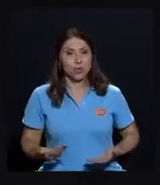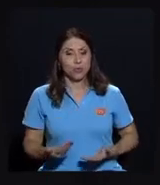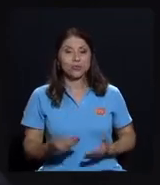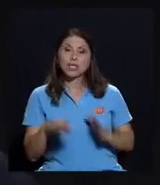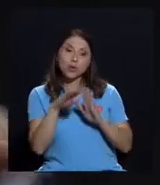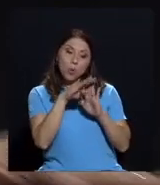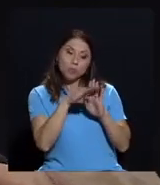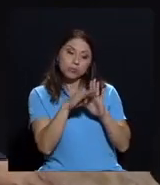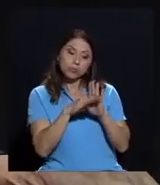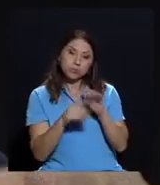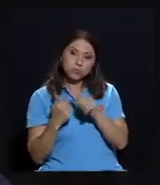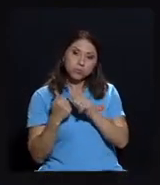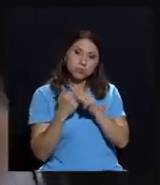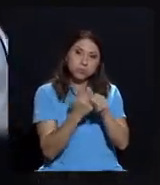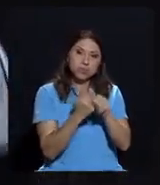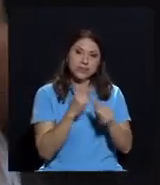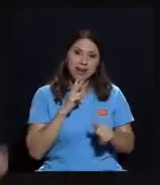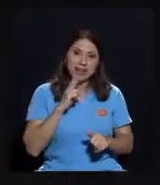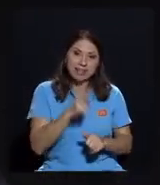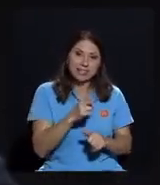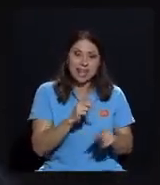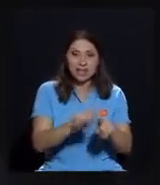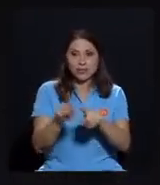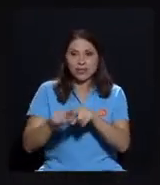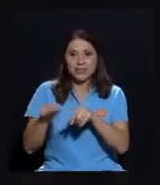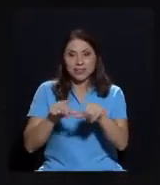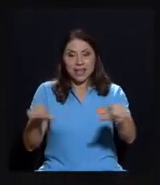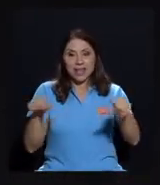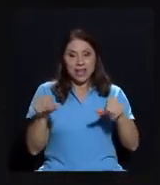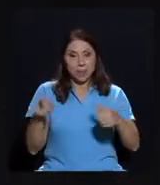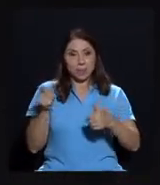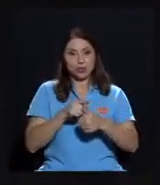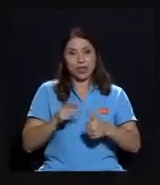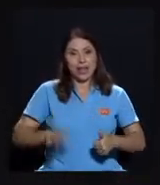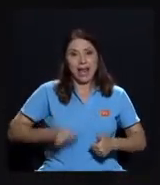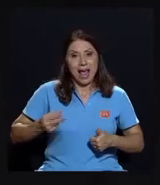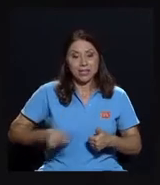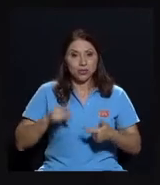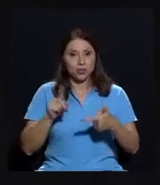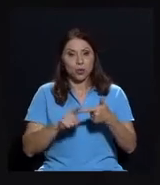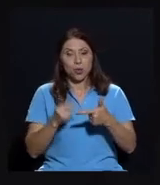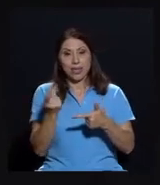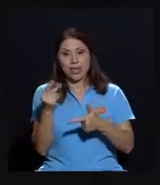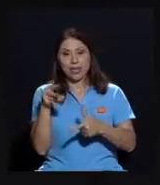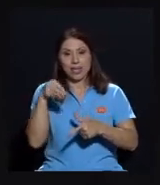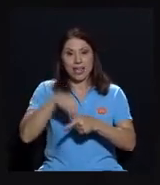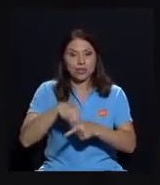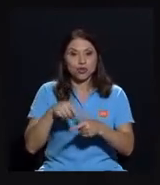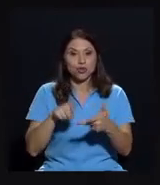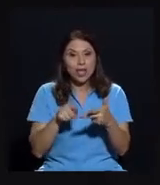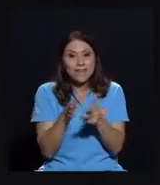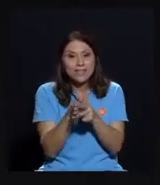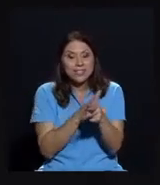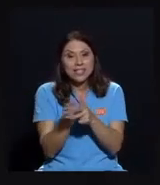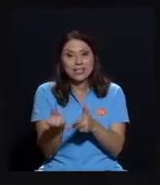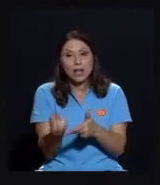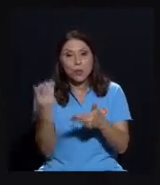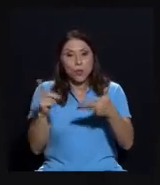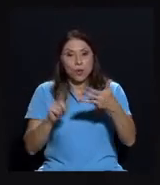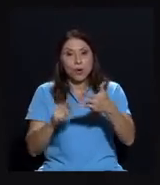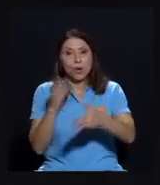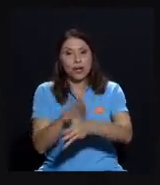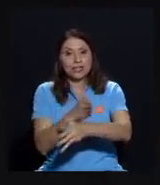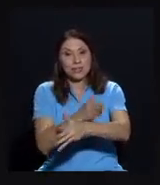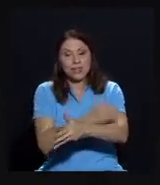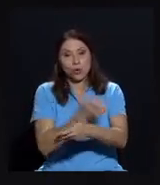en una diversidad de campus en el gasto en los ingresos en la eficiencia de lo público en crecimiento económico